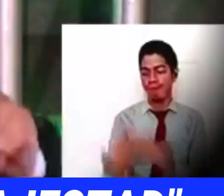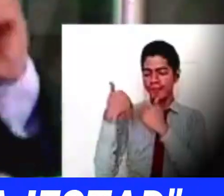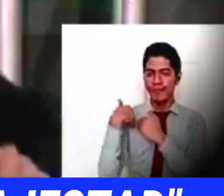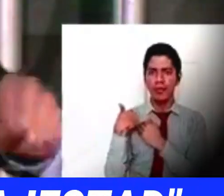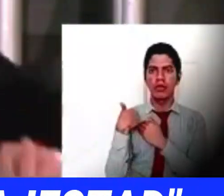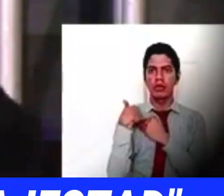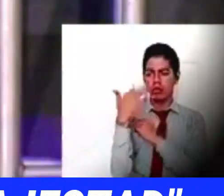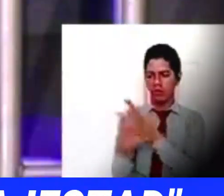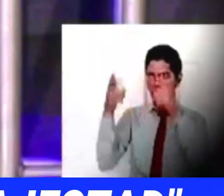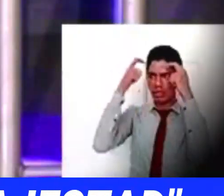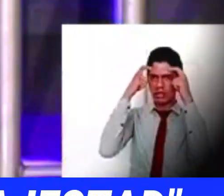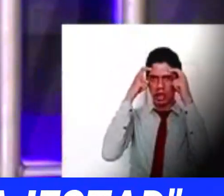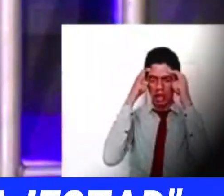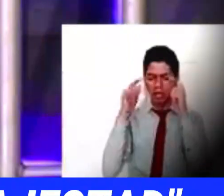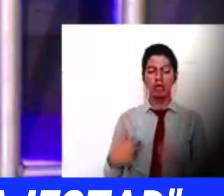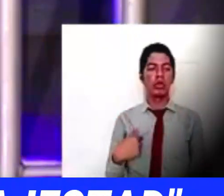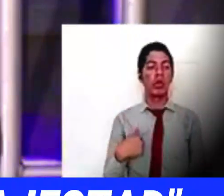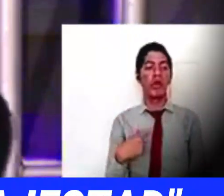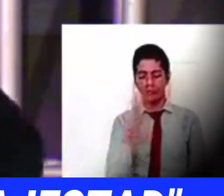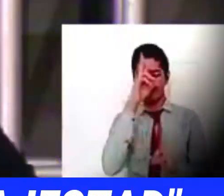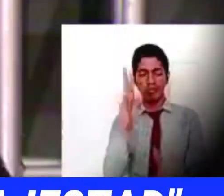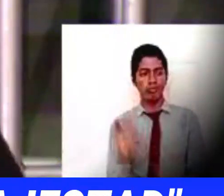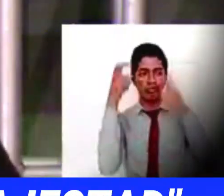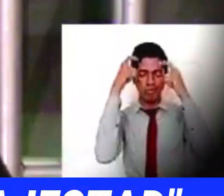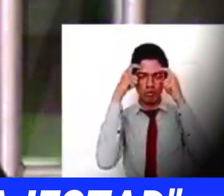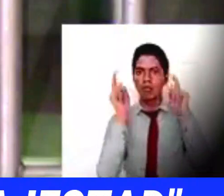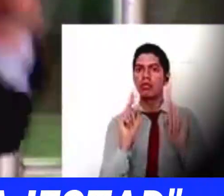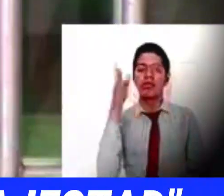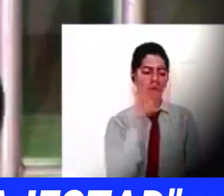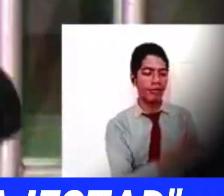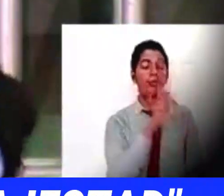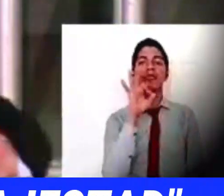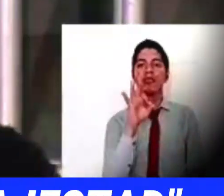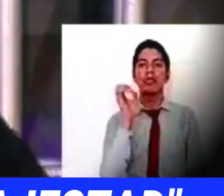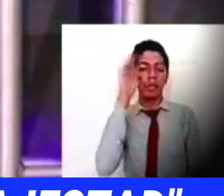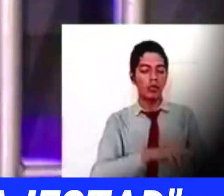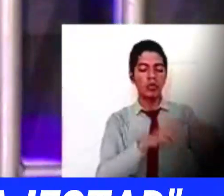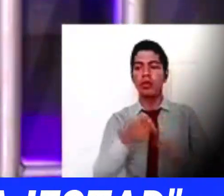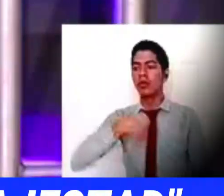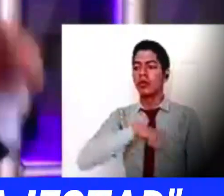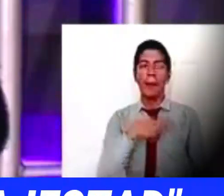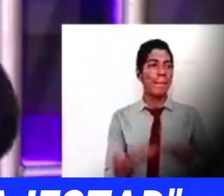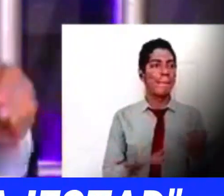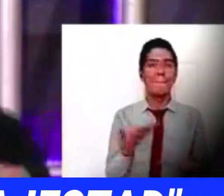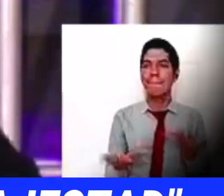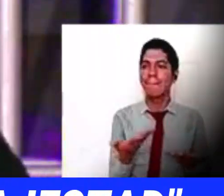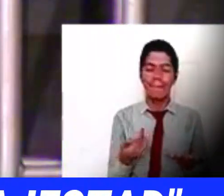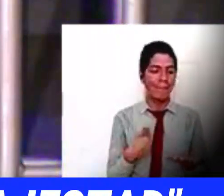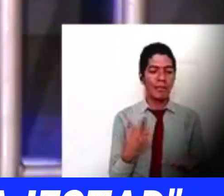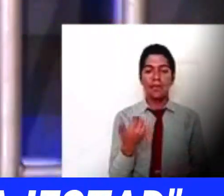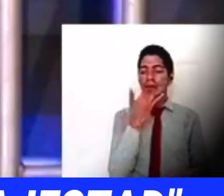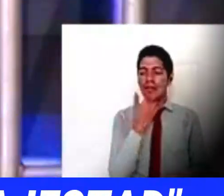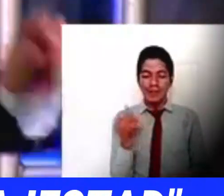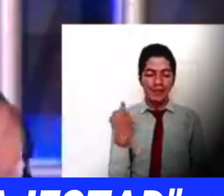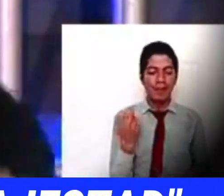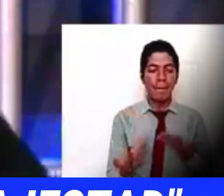puso como rey. O quizás no estés preparado para muchas cosas, pero Dios te va a colocar. Pregúntale a los líderes de los jóvenes del distrito si